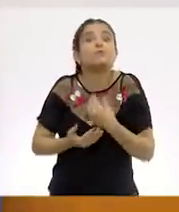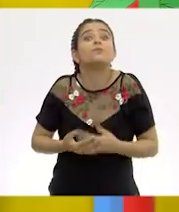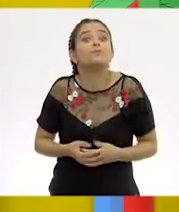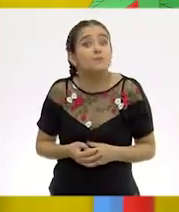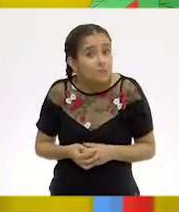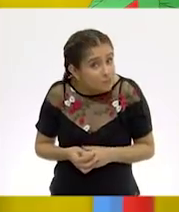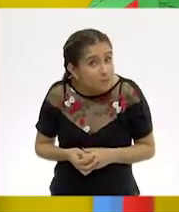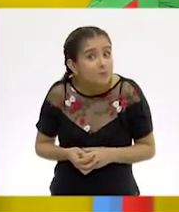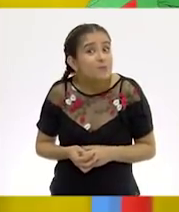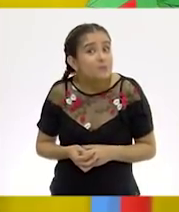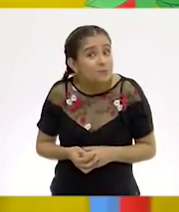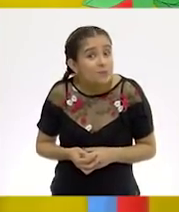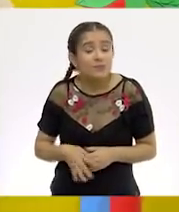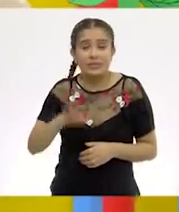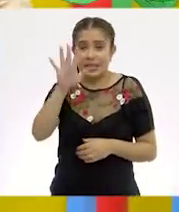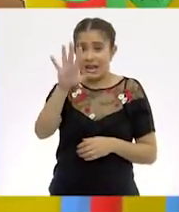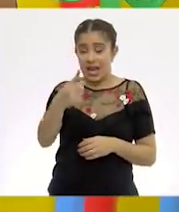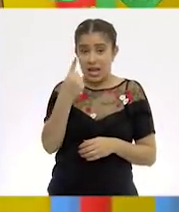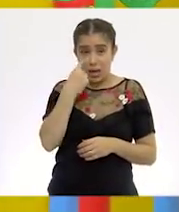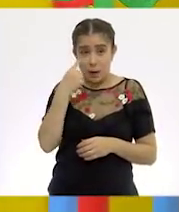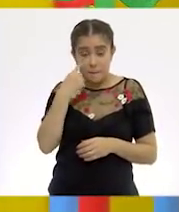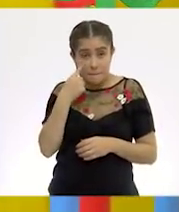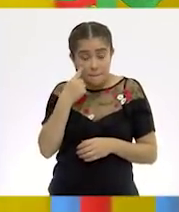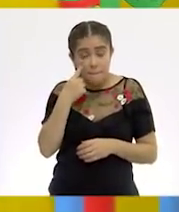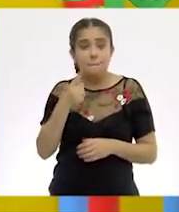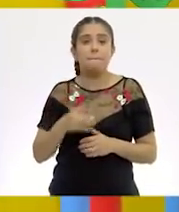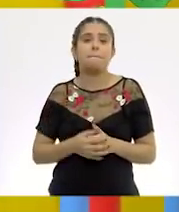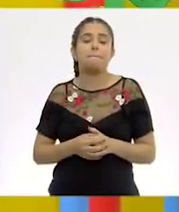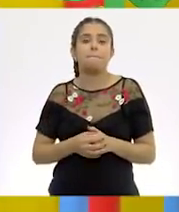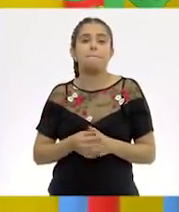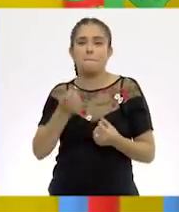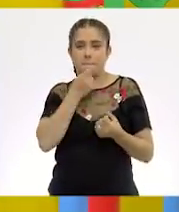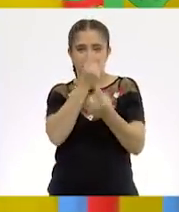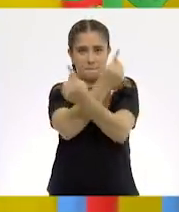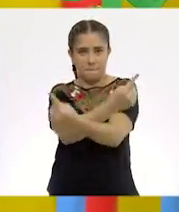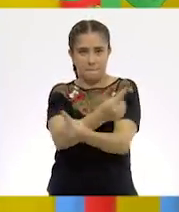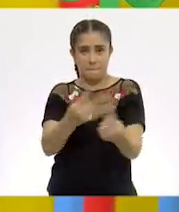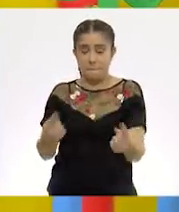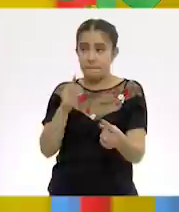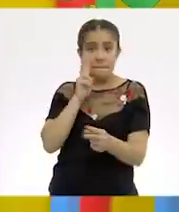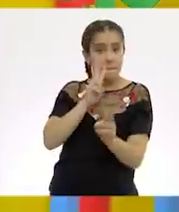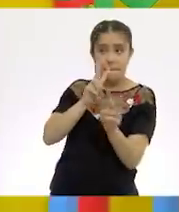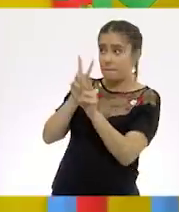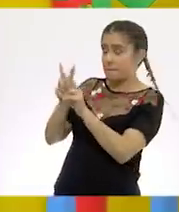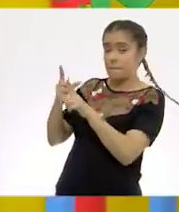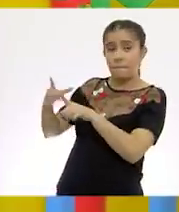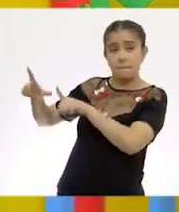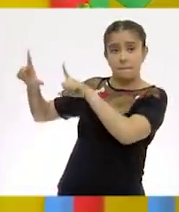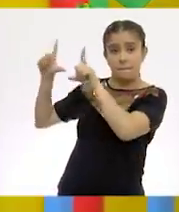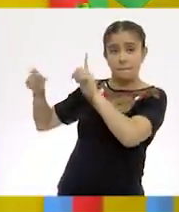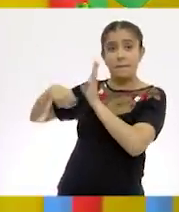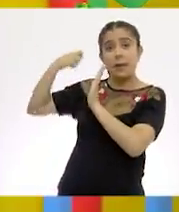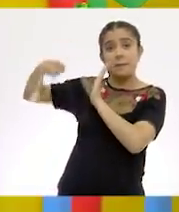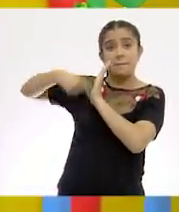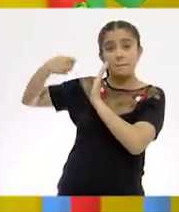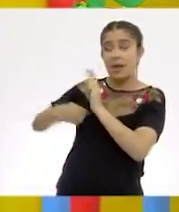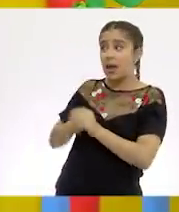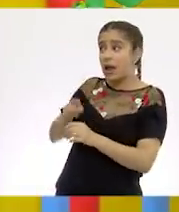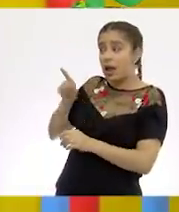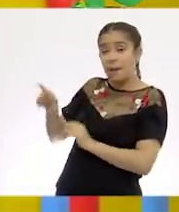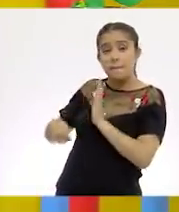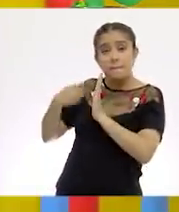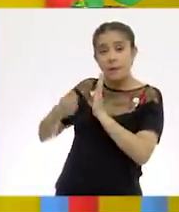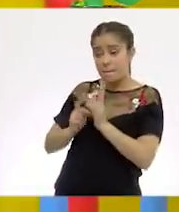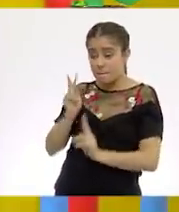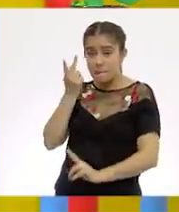Así es. Te quiero invitar a que me ayudes con las niñas a ver una cápsula en donde vamos a ver una